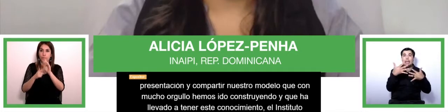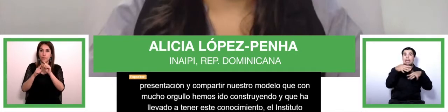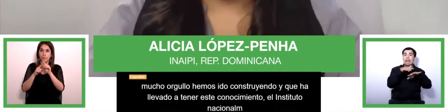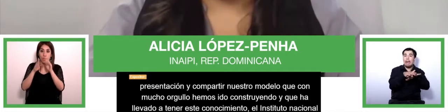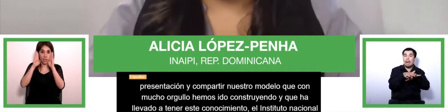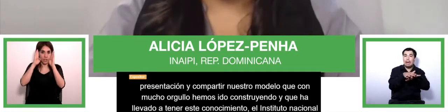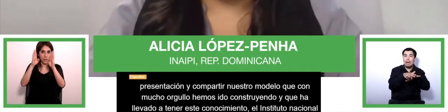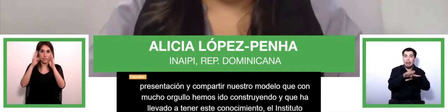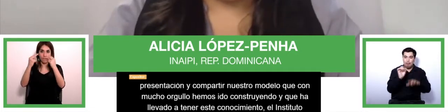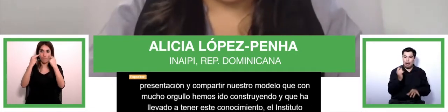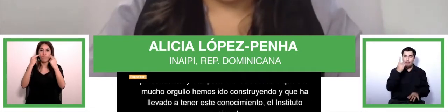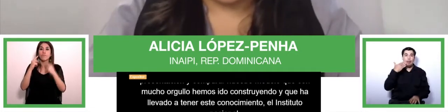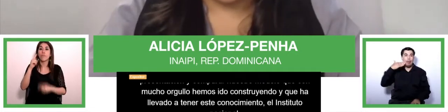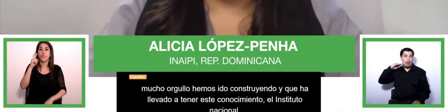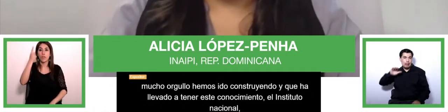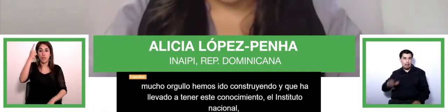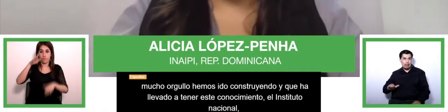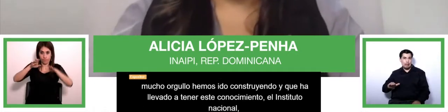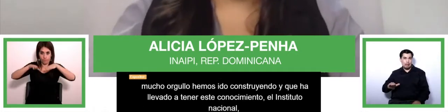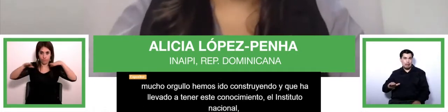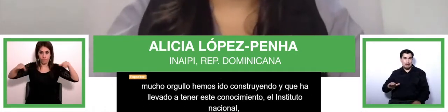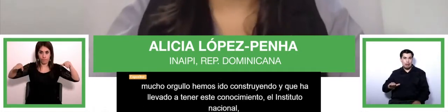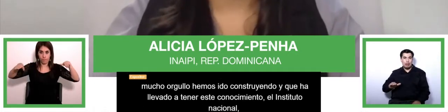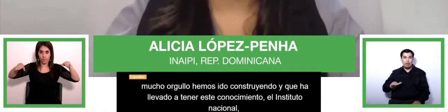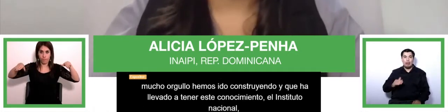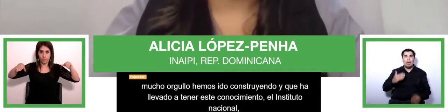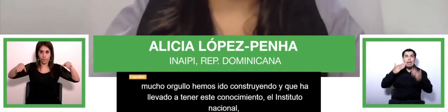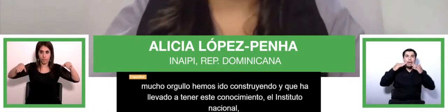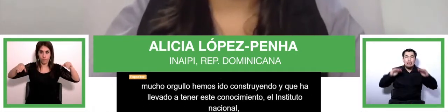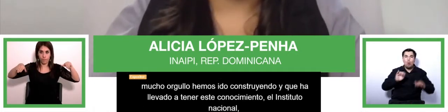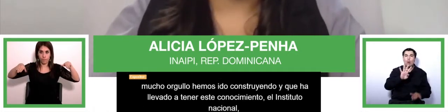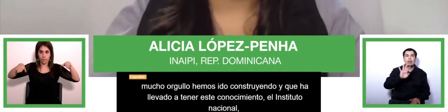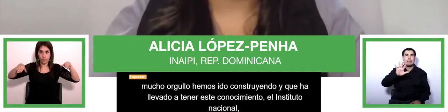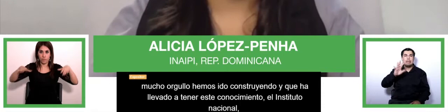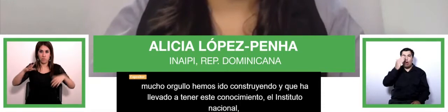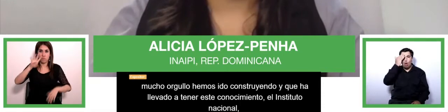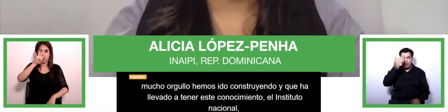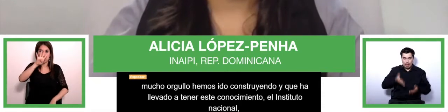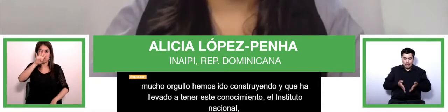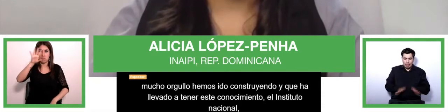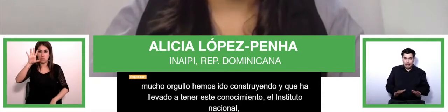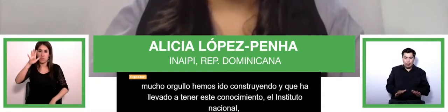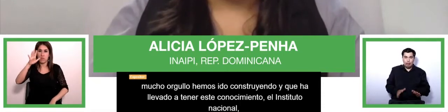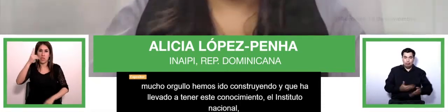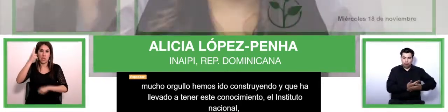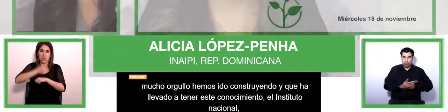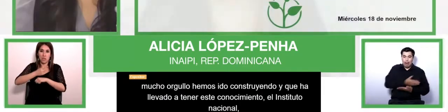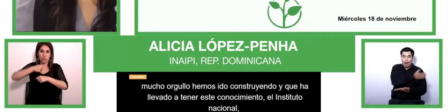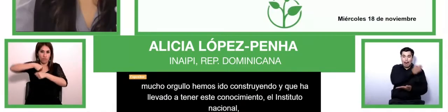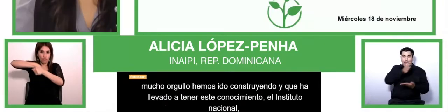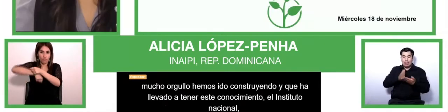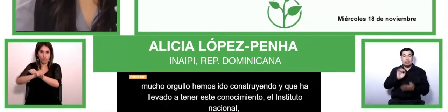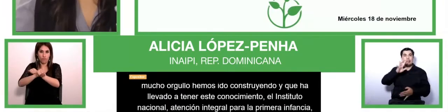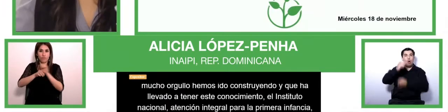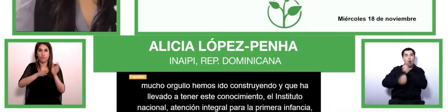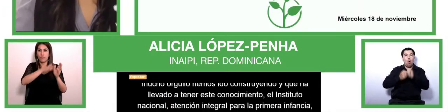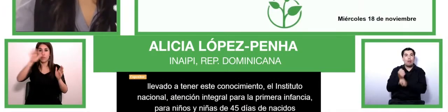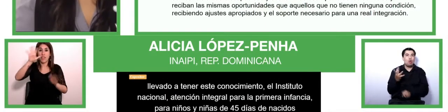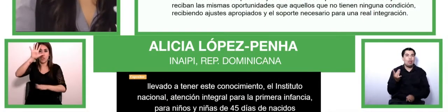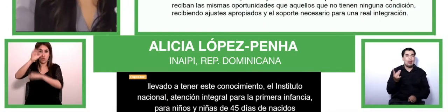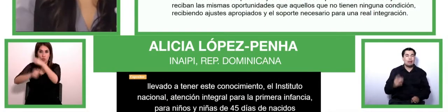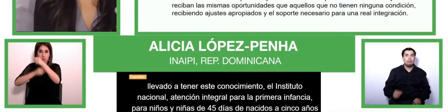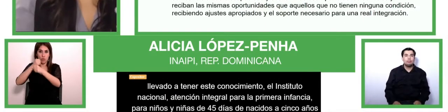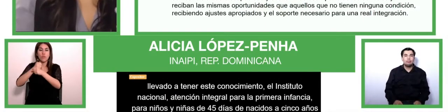de atención integral para la primera infancia, para niños y niños de 45 días de nacidos a 5 años de